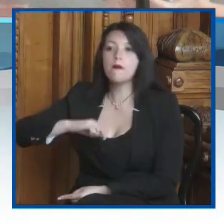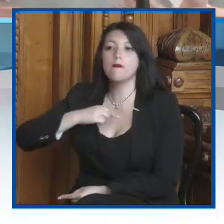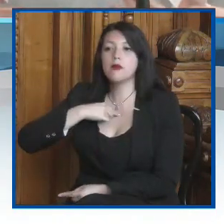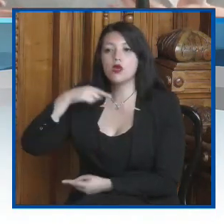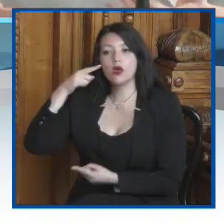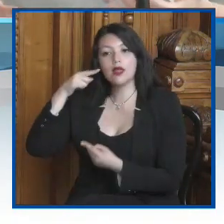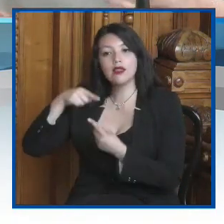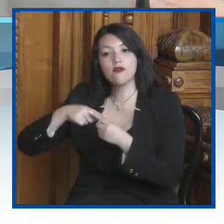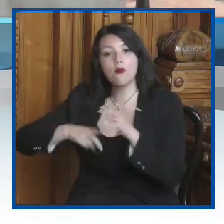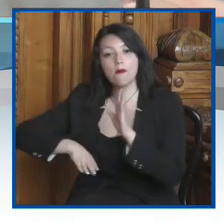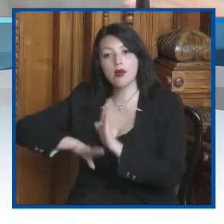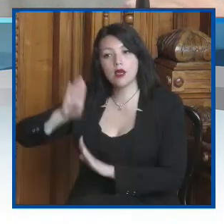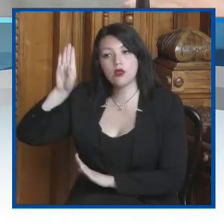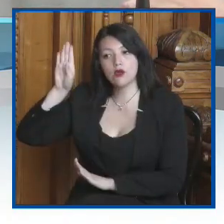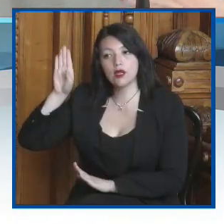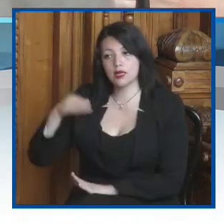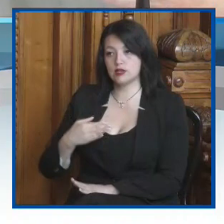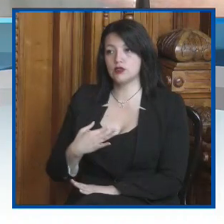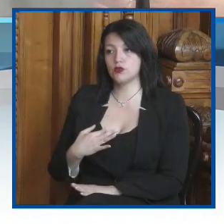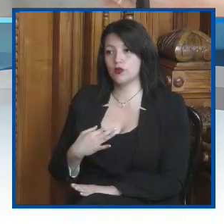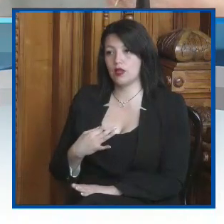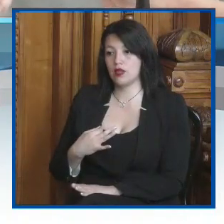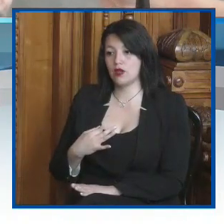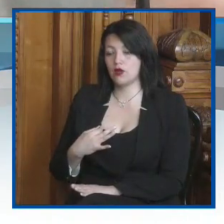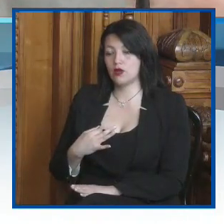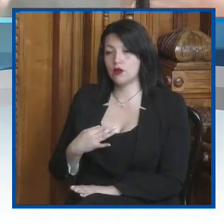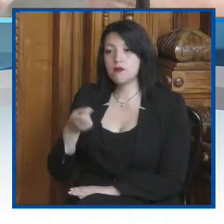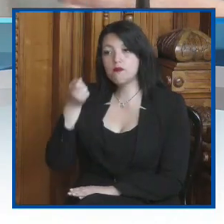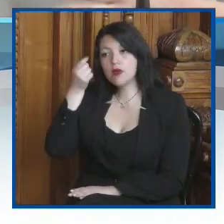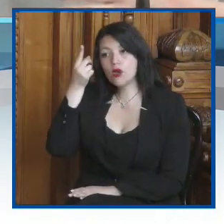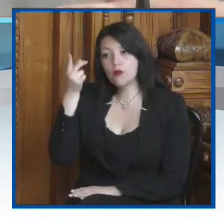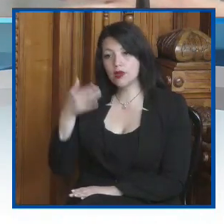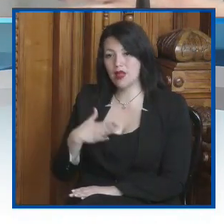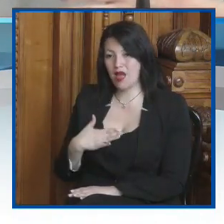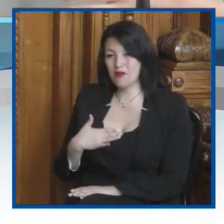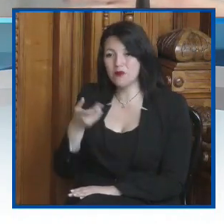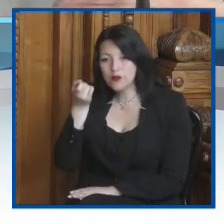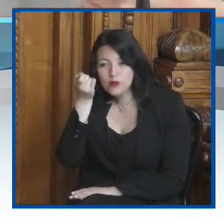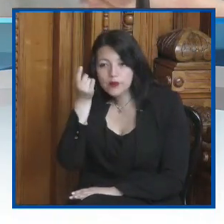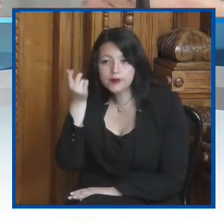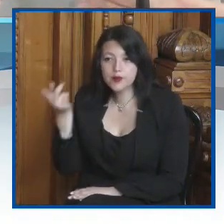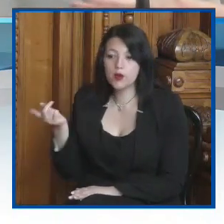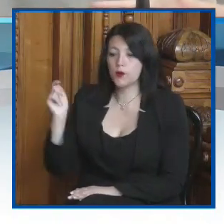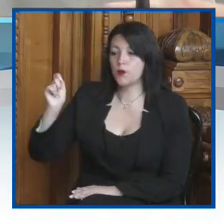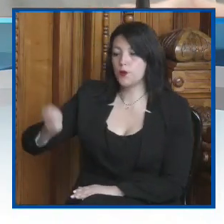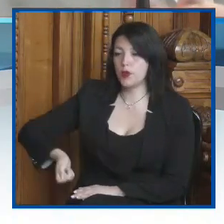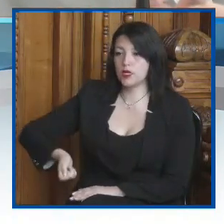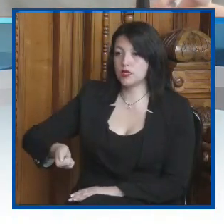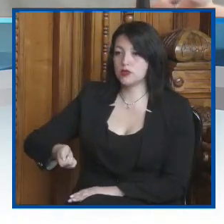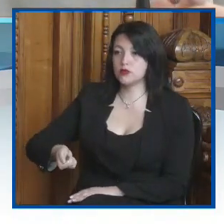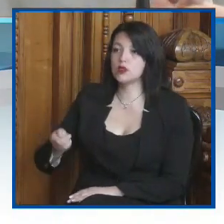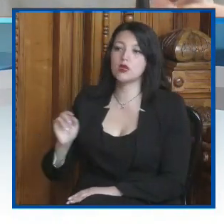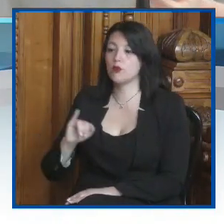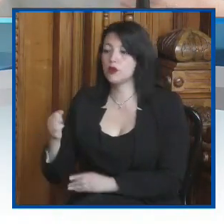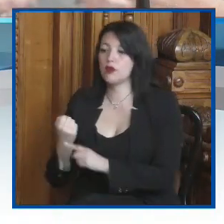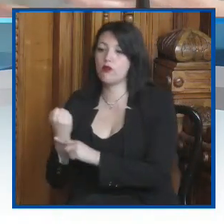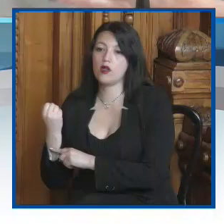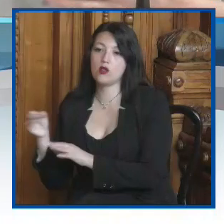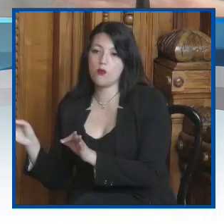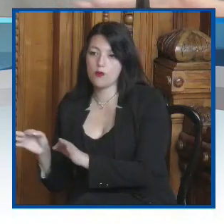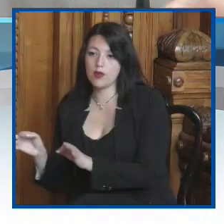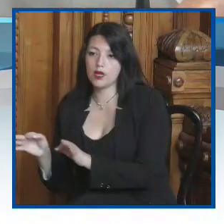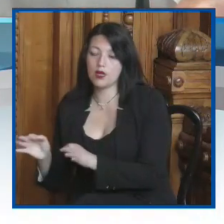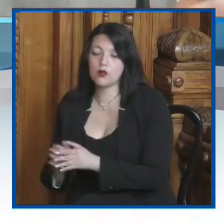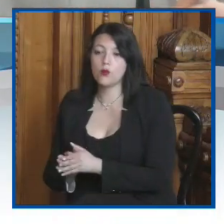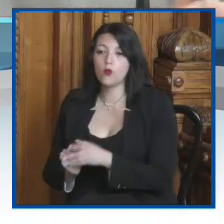objetivo mayor es que ese ciudadano me comprenda a mí, más allá de que después su abogado se lo pueda explicar. De hecho,